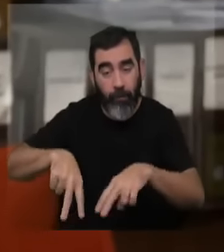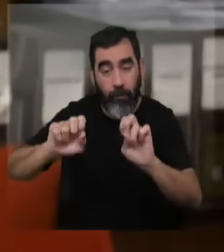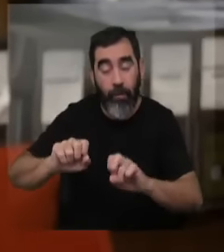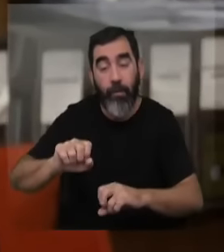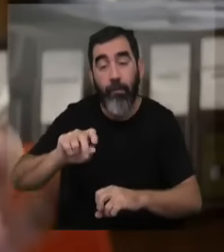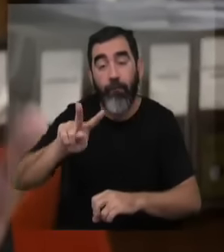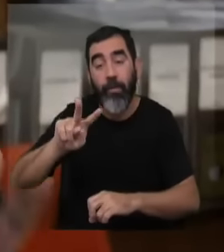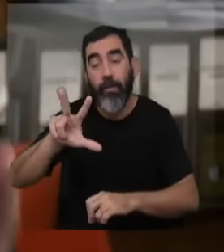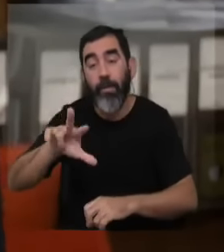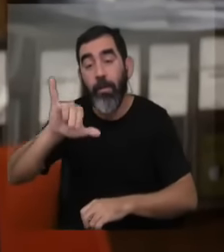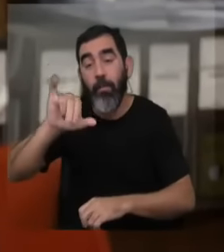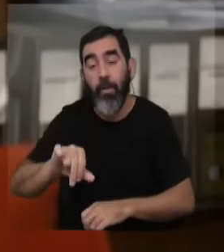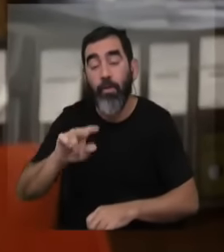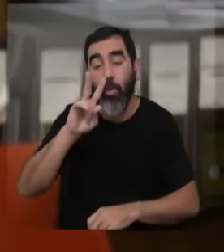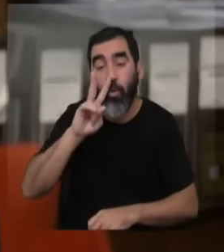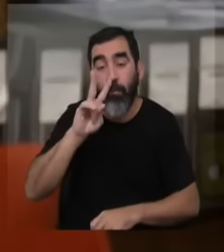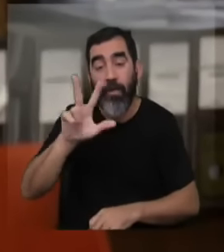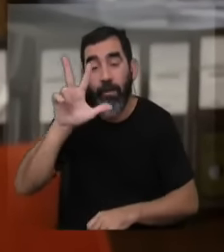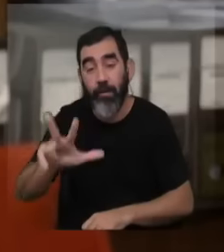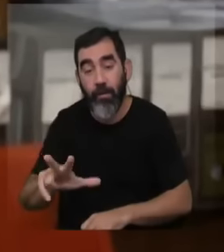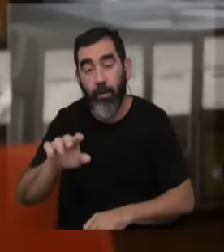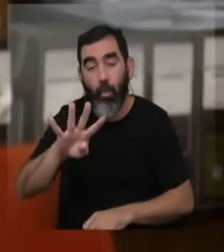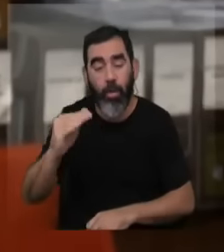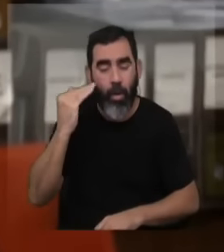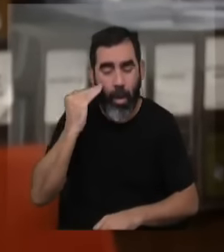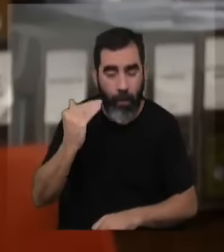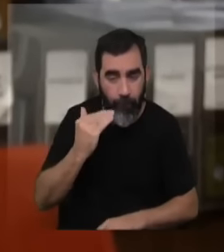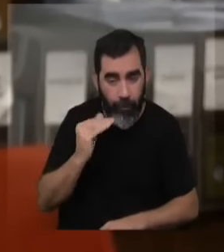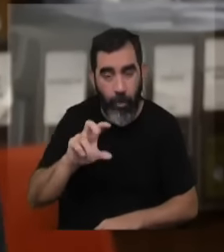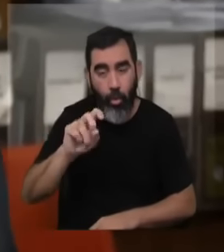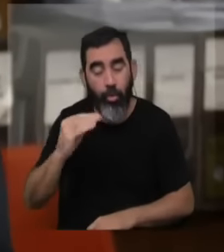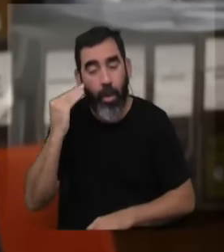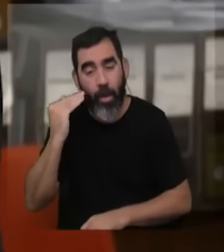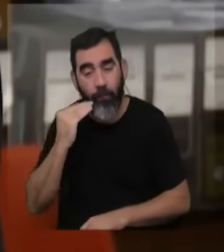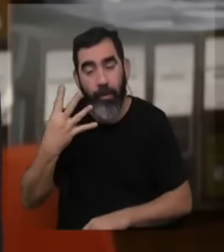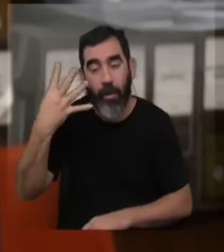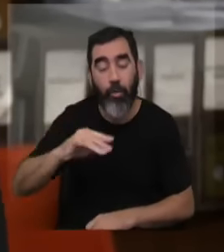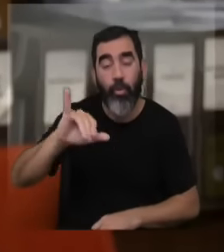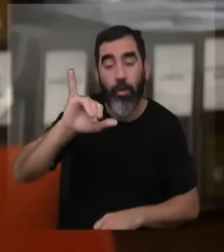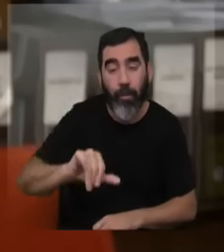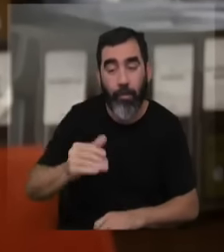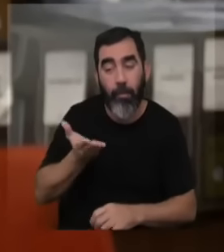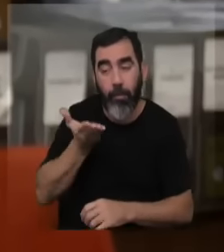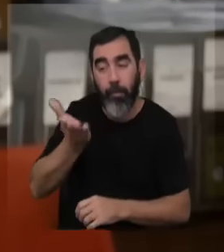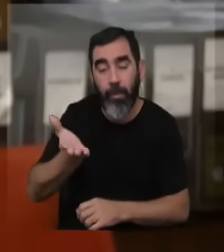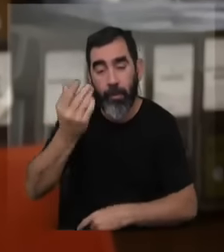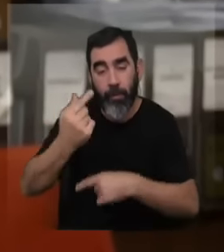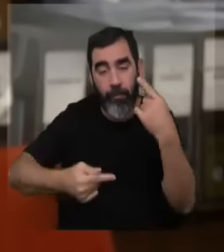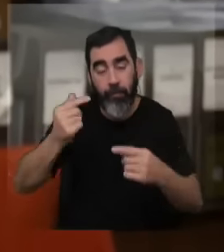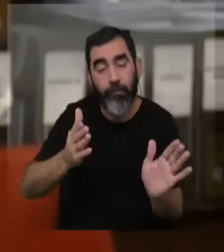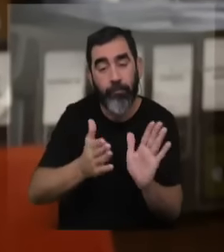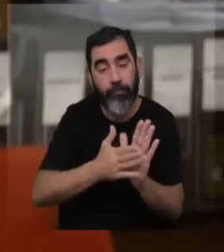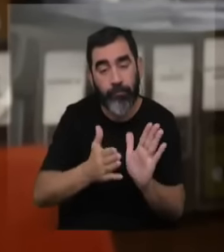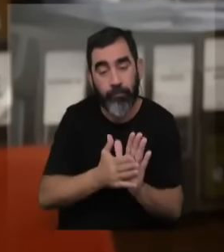23 de mayo de 2023 nosotros el 4 de abril el 12 de abril y el 14 de mayo habíamos solicitado distintas medidas de prueba